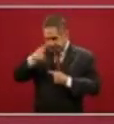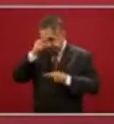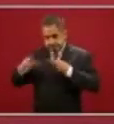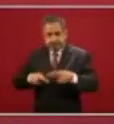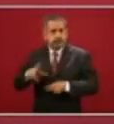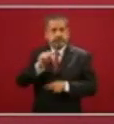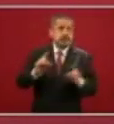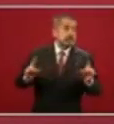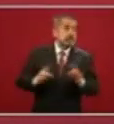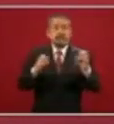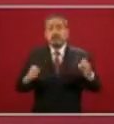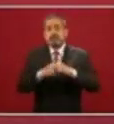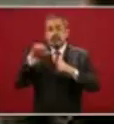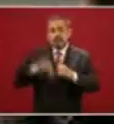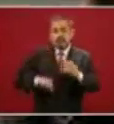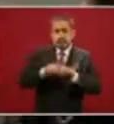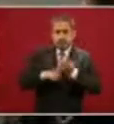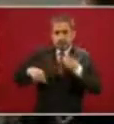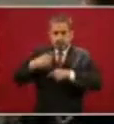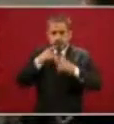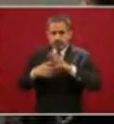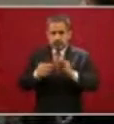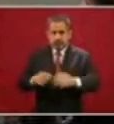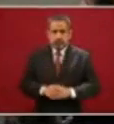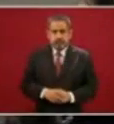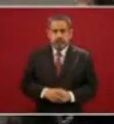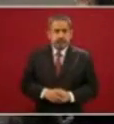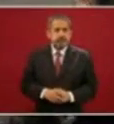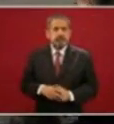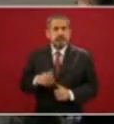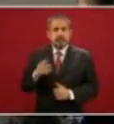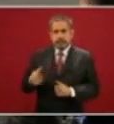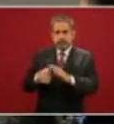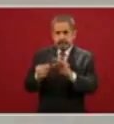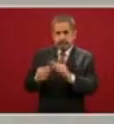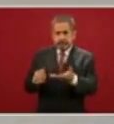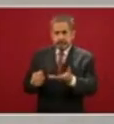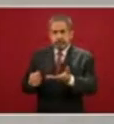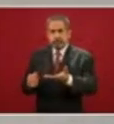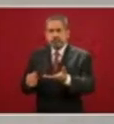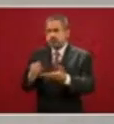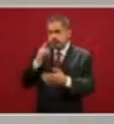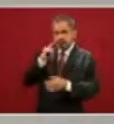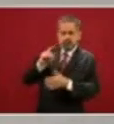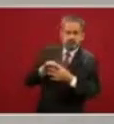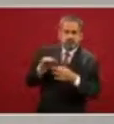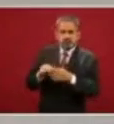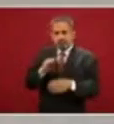medida emergente o una medida precipitada. Si algún estado ya tiene estos mecanismos en puerta y los